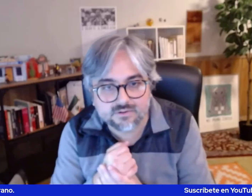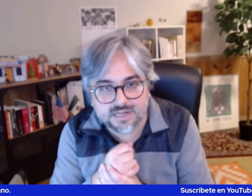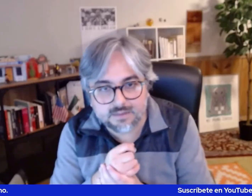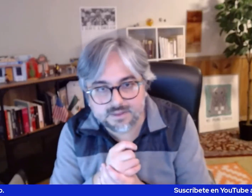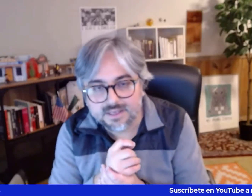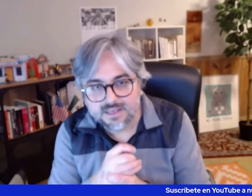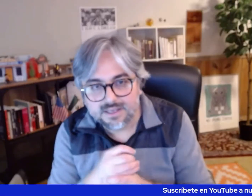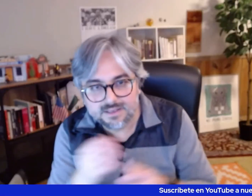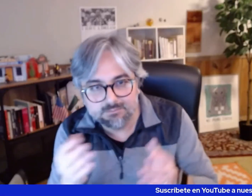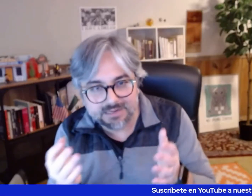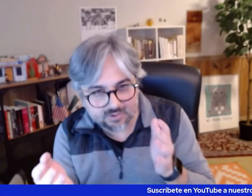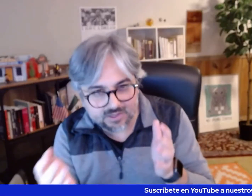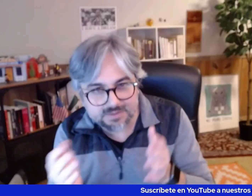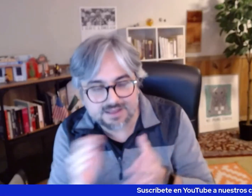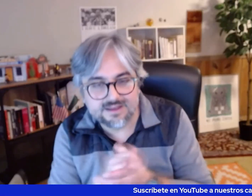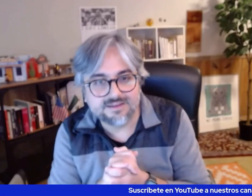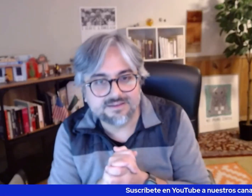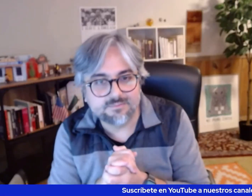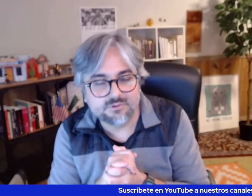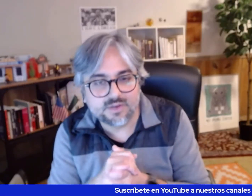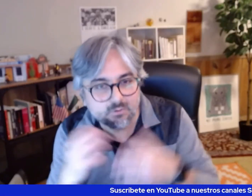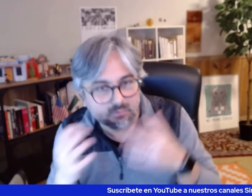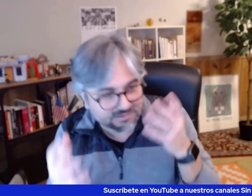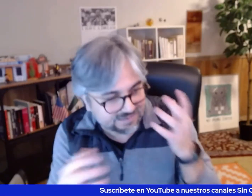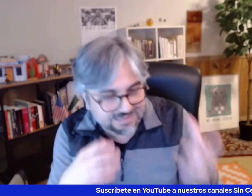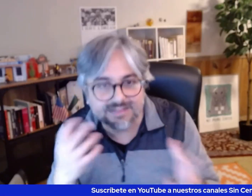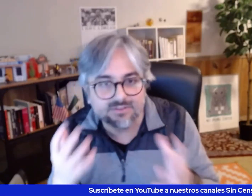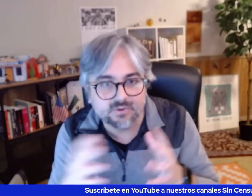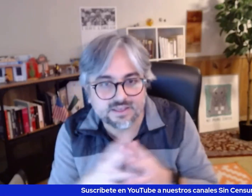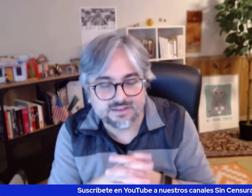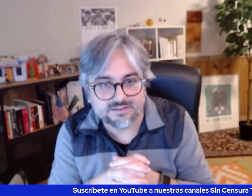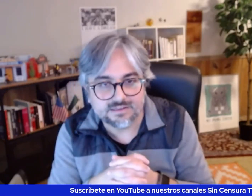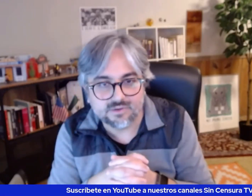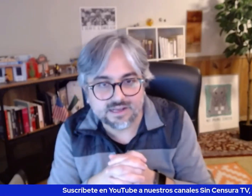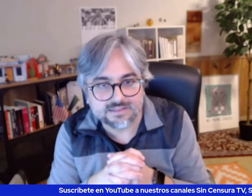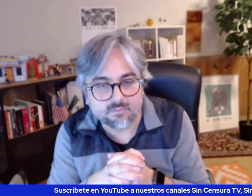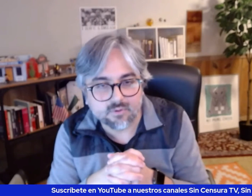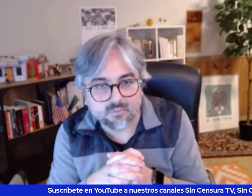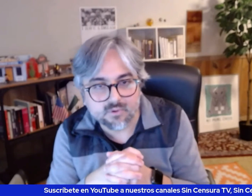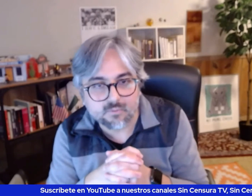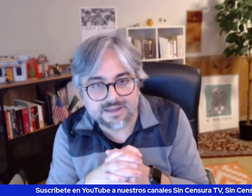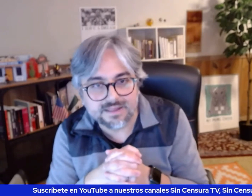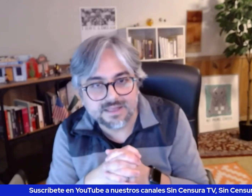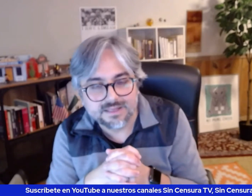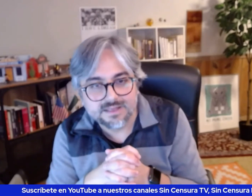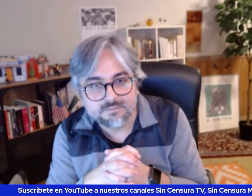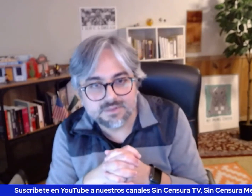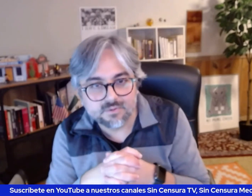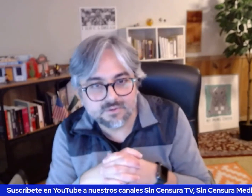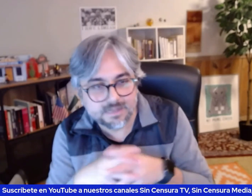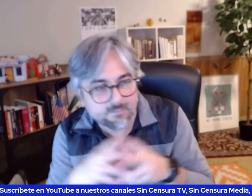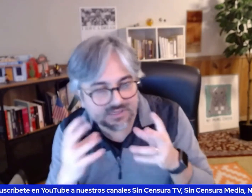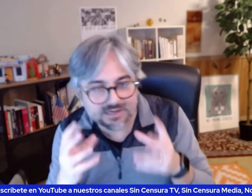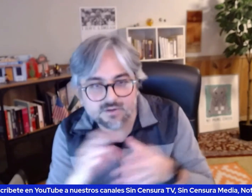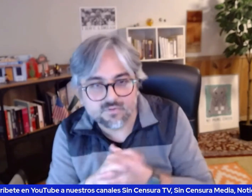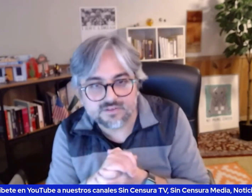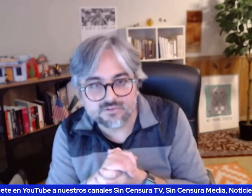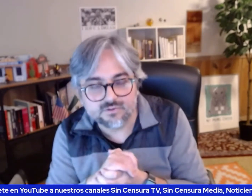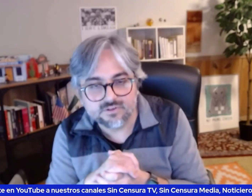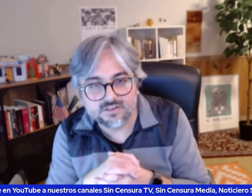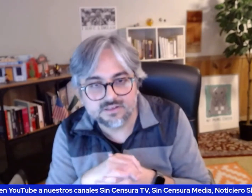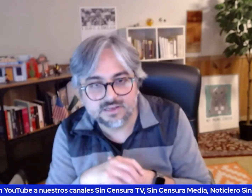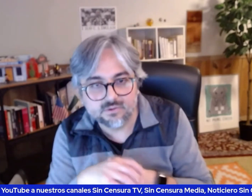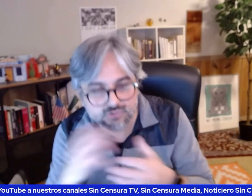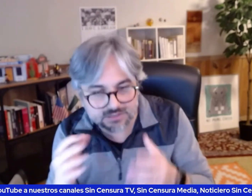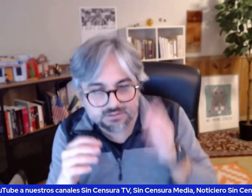que nos grabe. Marta Olivia, pues no queremos molestarla tanto, ella tiene una agenda muy ocupada, pero queríamos darle